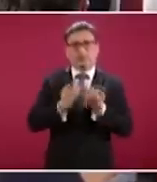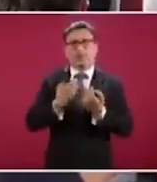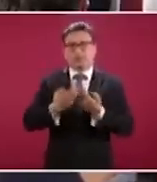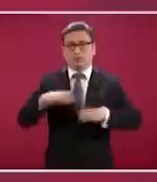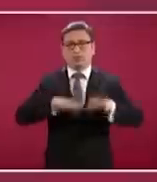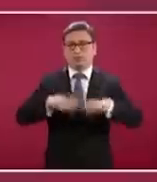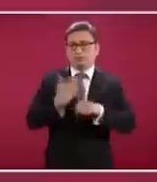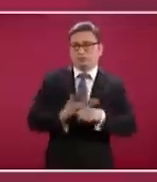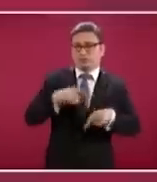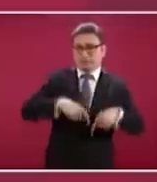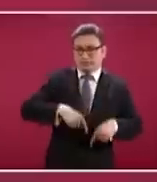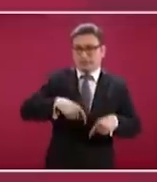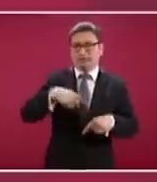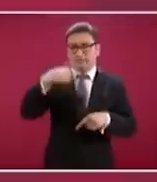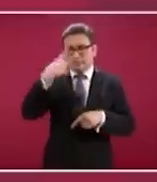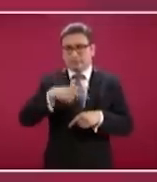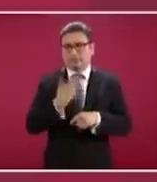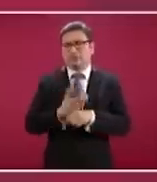sido respetuoso.